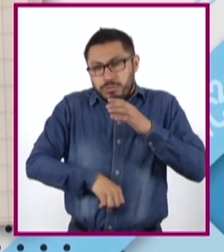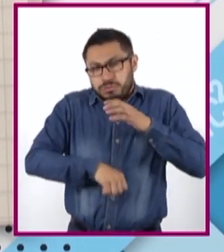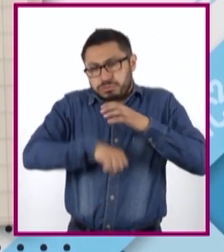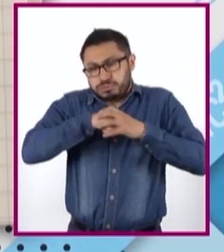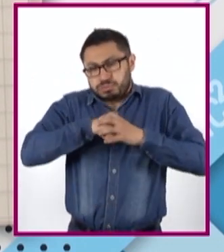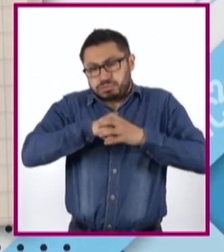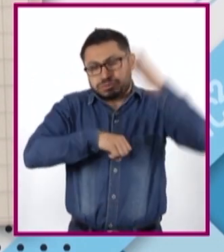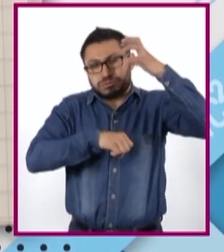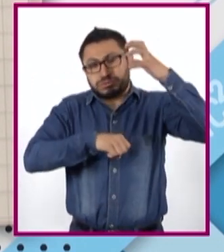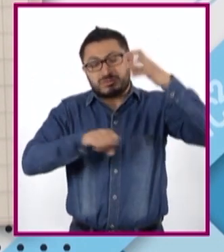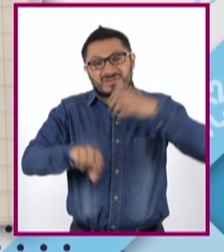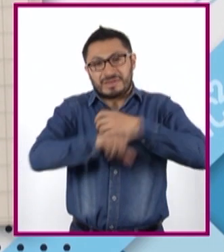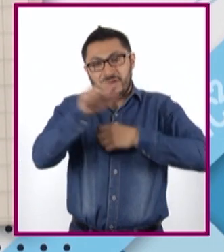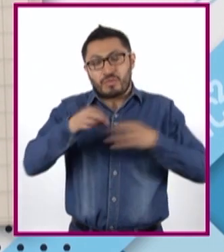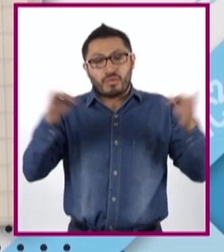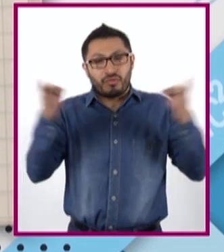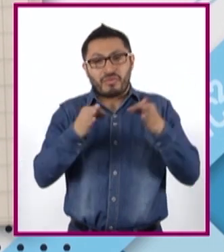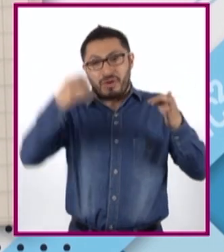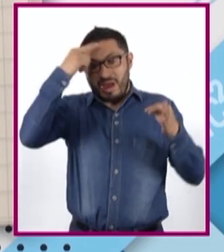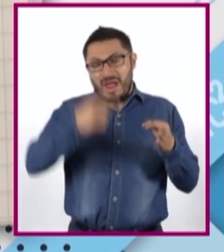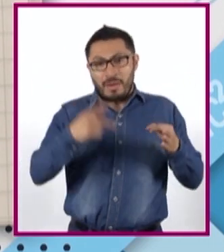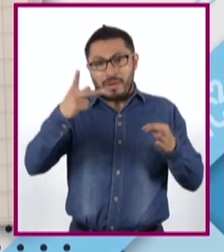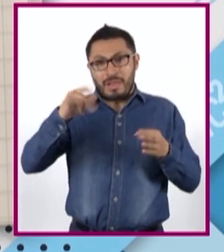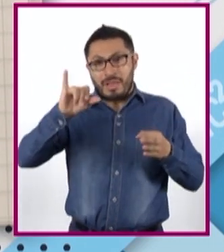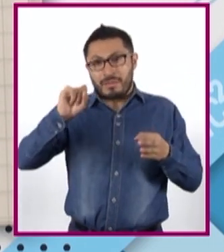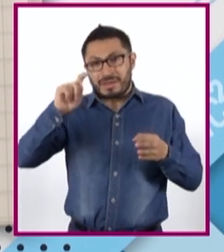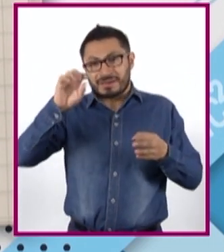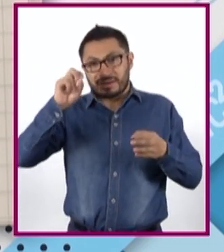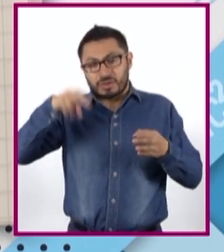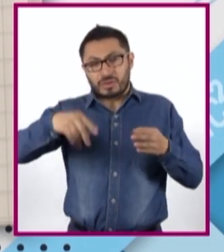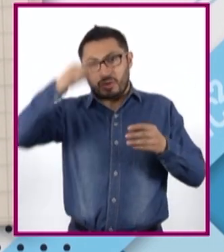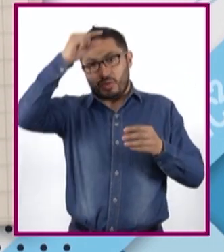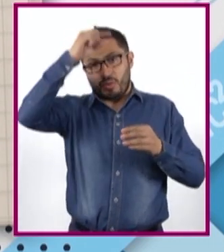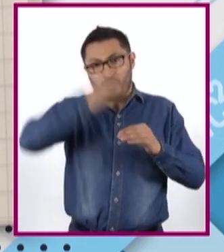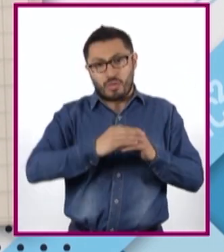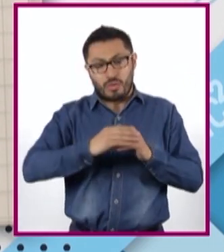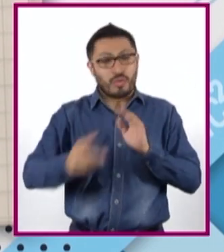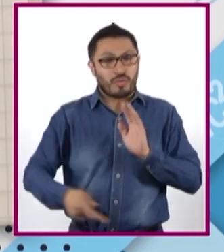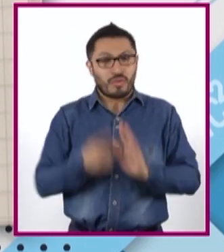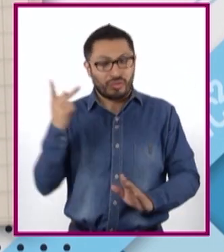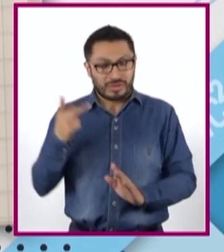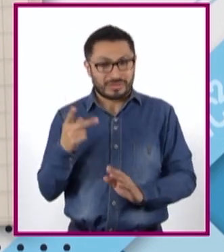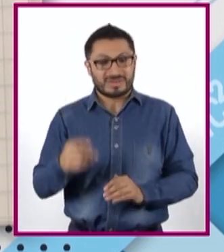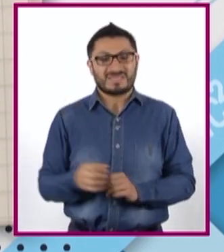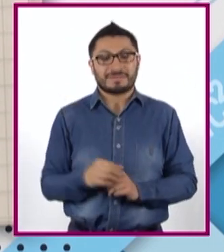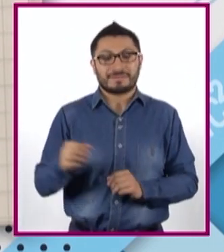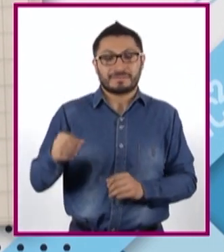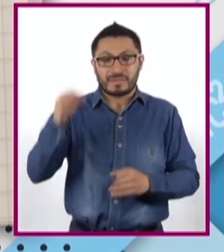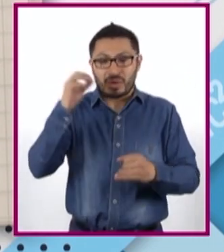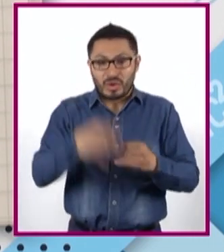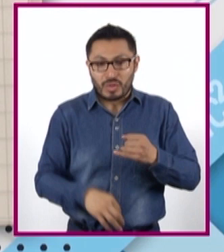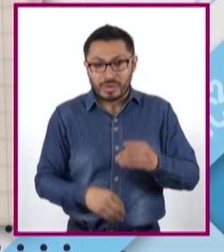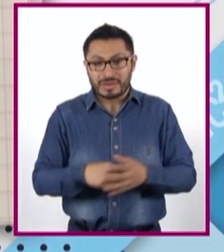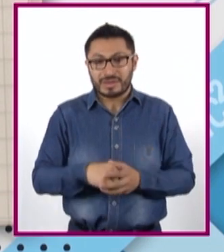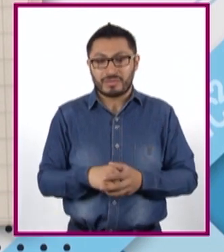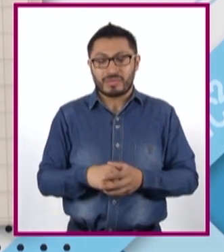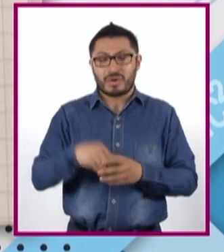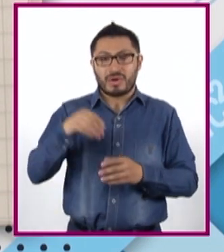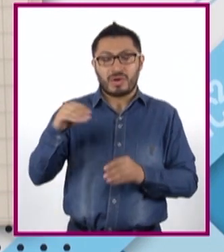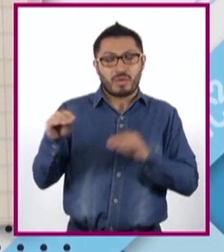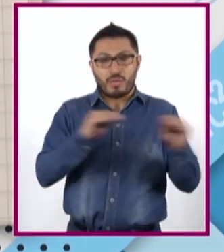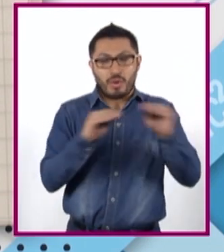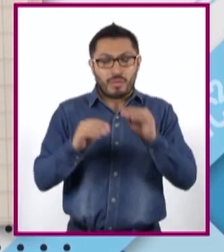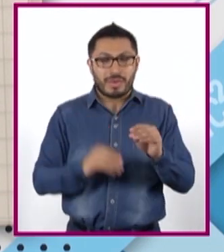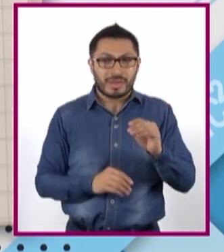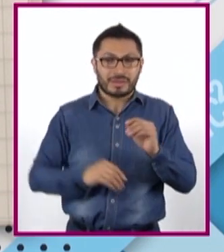luego es enfriado para que el pistón regrese a su posición inicial. Finalmente, estos movimientos son